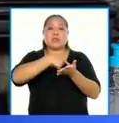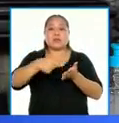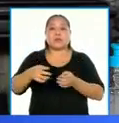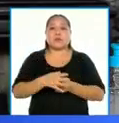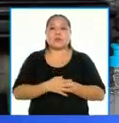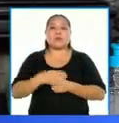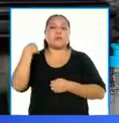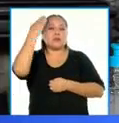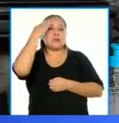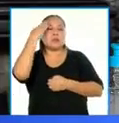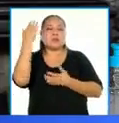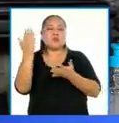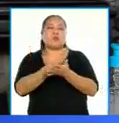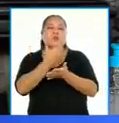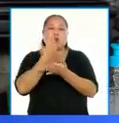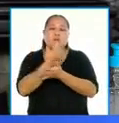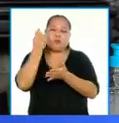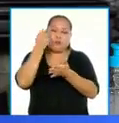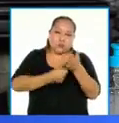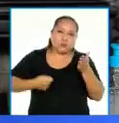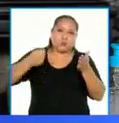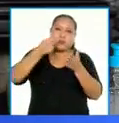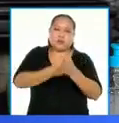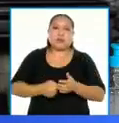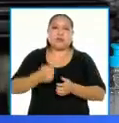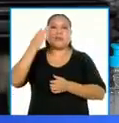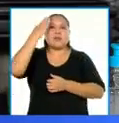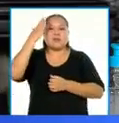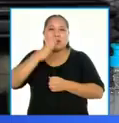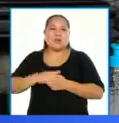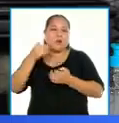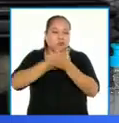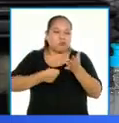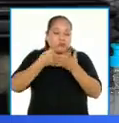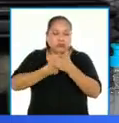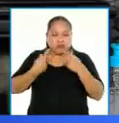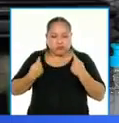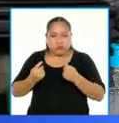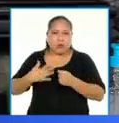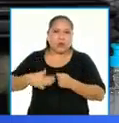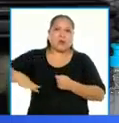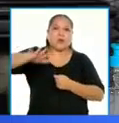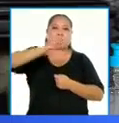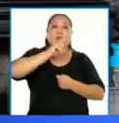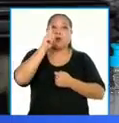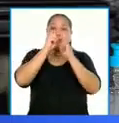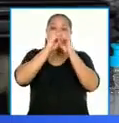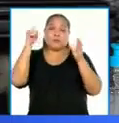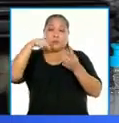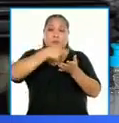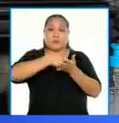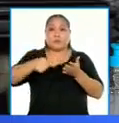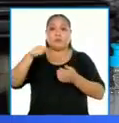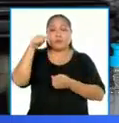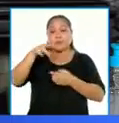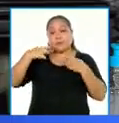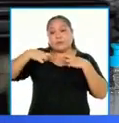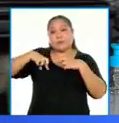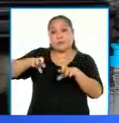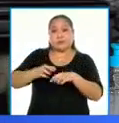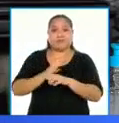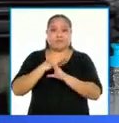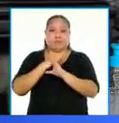Sé que es un nuevo esfuerzo, sabemos que es un esfuerzo para todos, pero este día a la semana nos va a